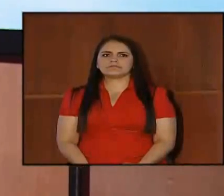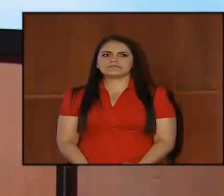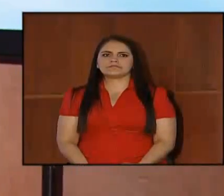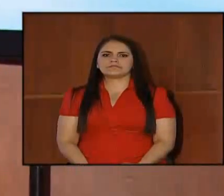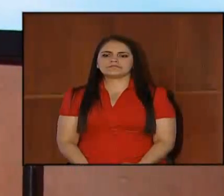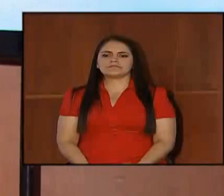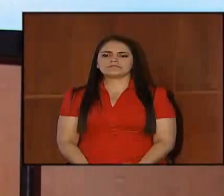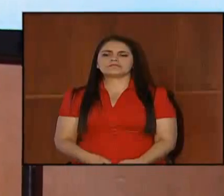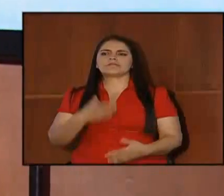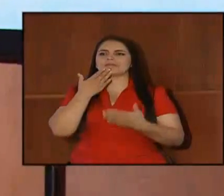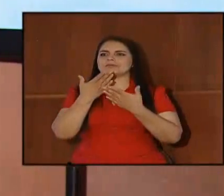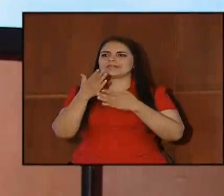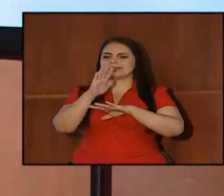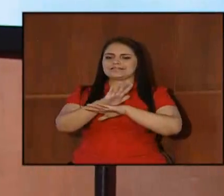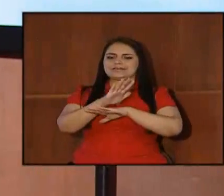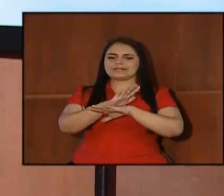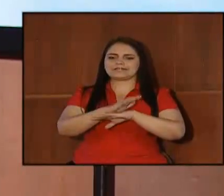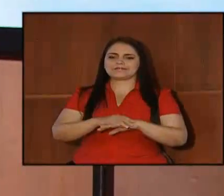Bueno, buenas tardes.